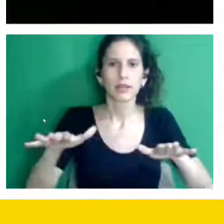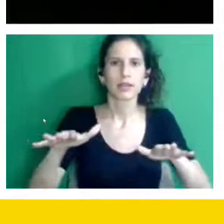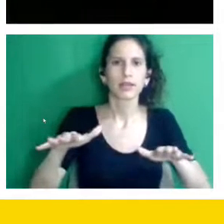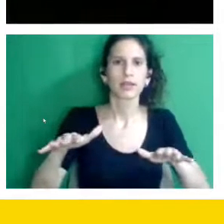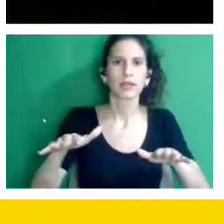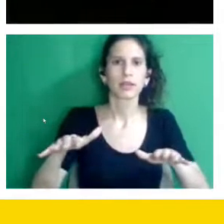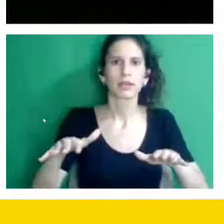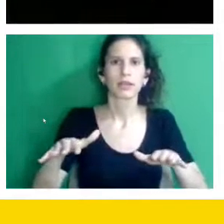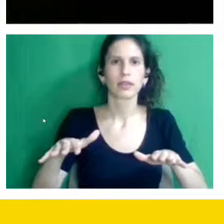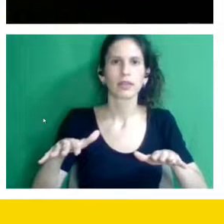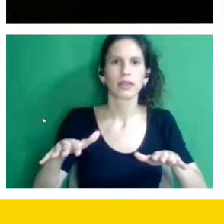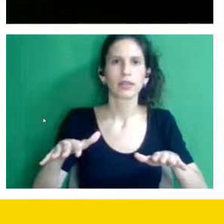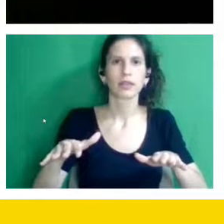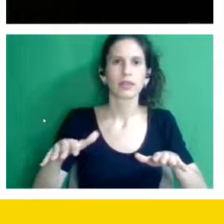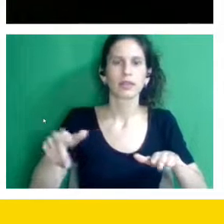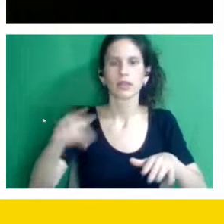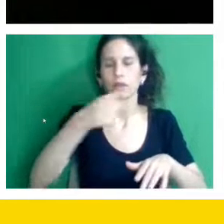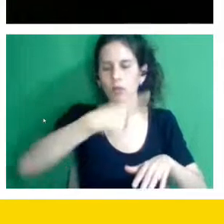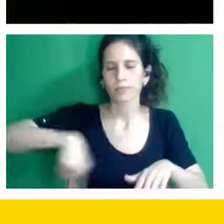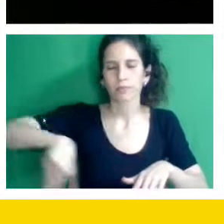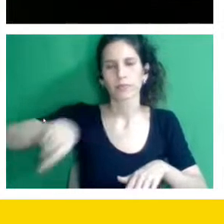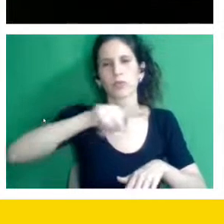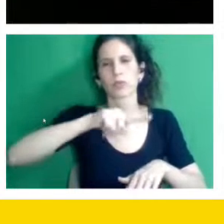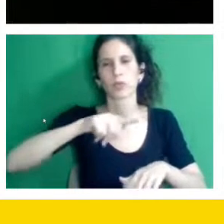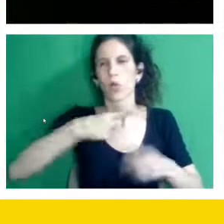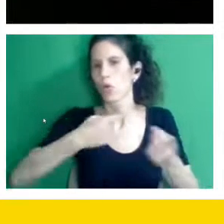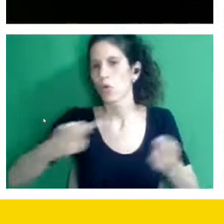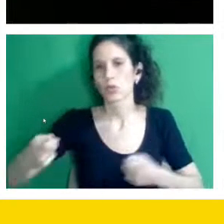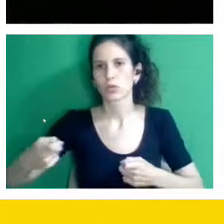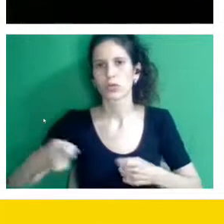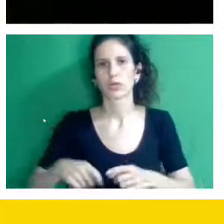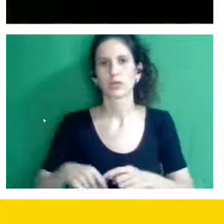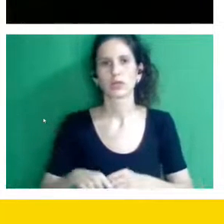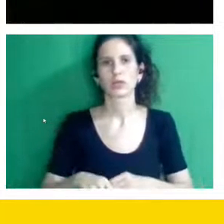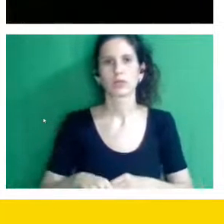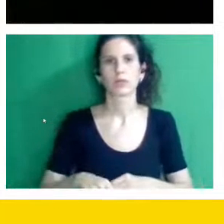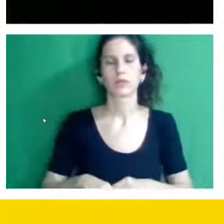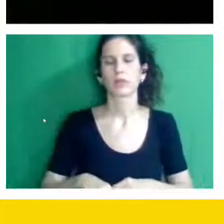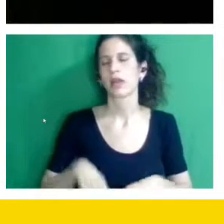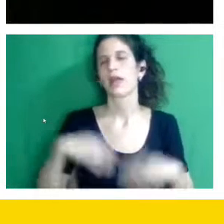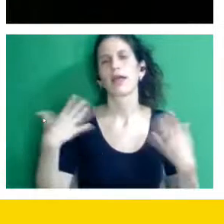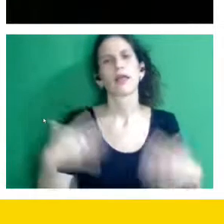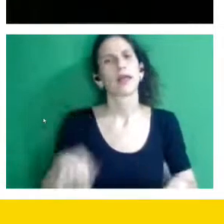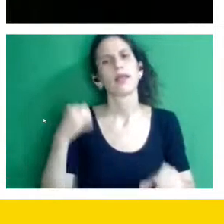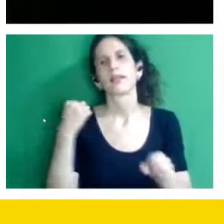estos 3 lugares. Por lo tanto, nos queda mucho por hacer, y esto es la partida.